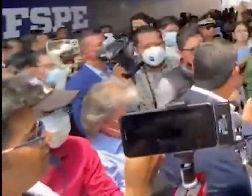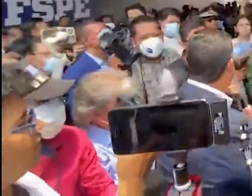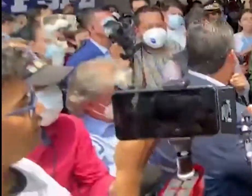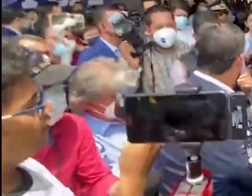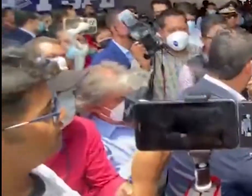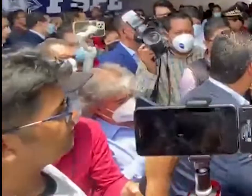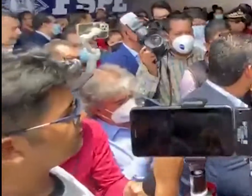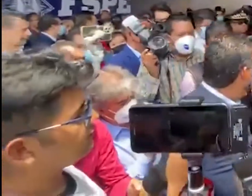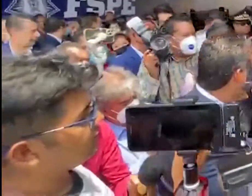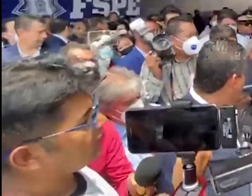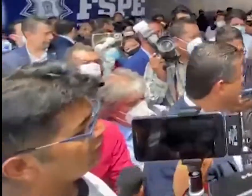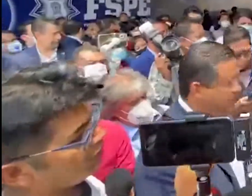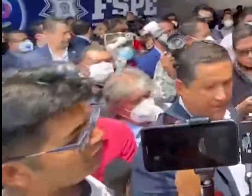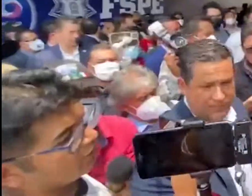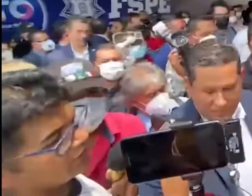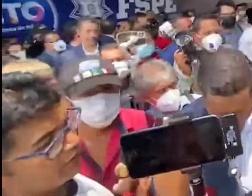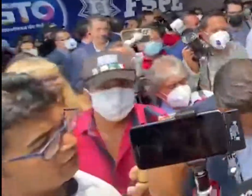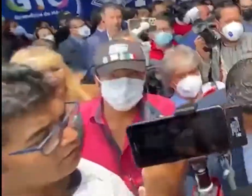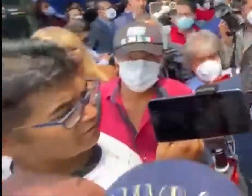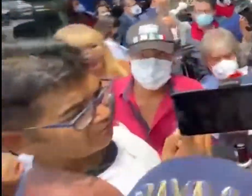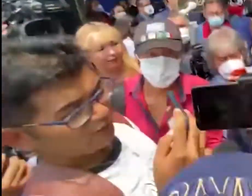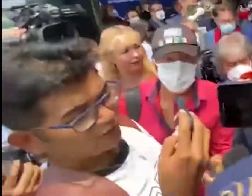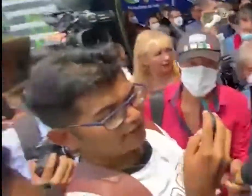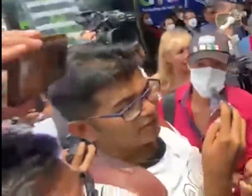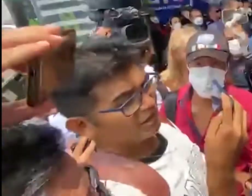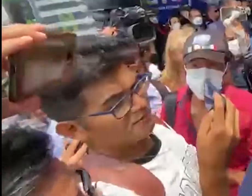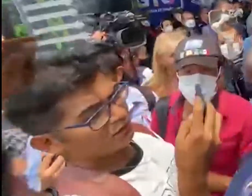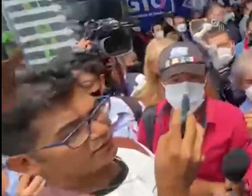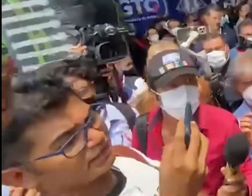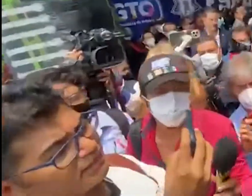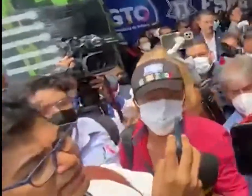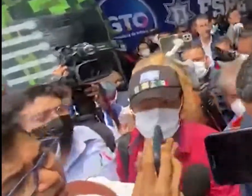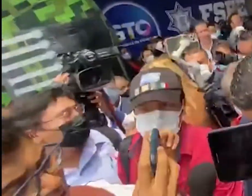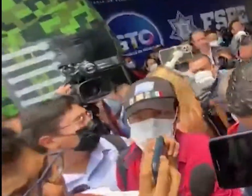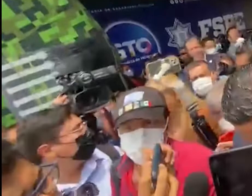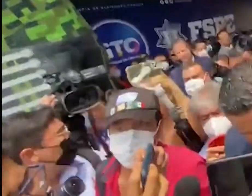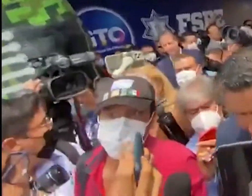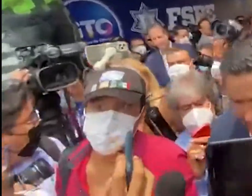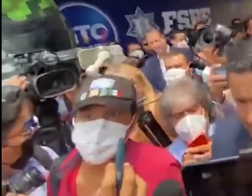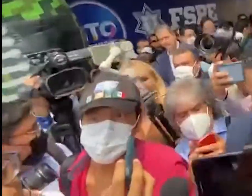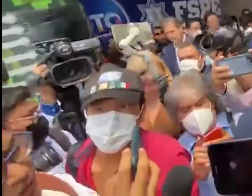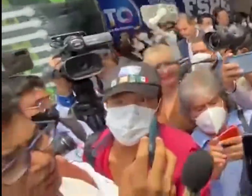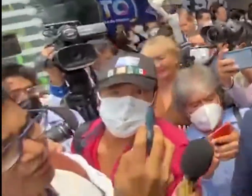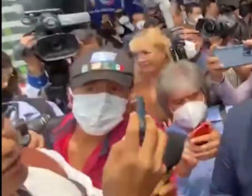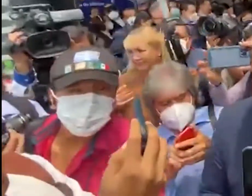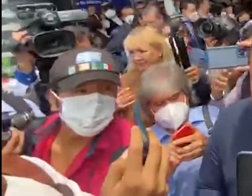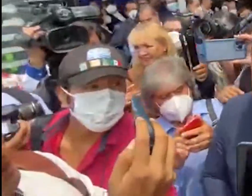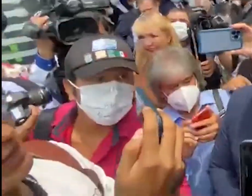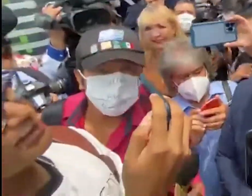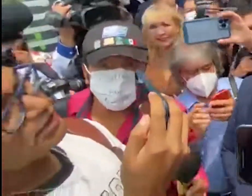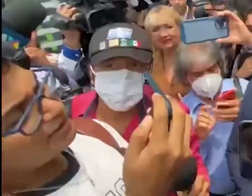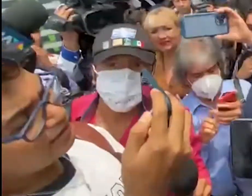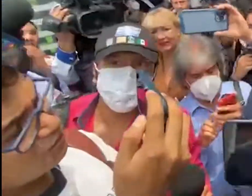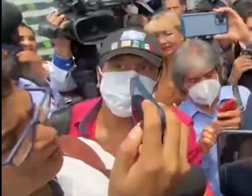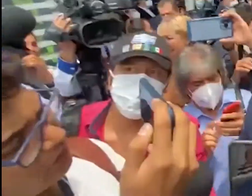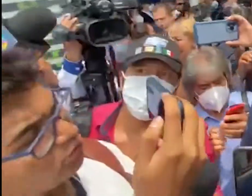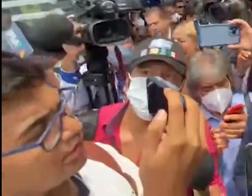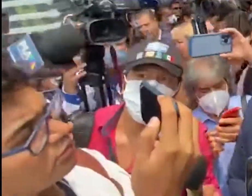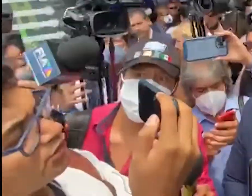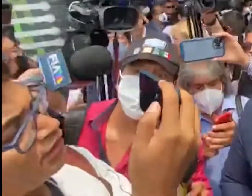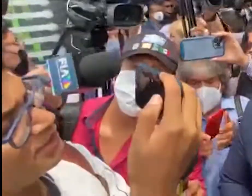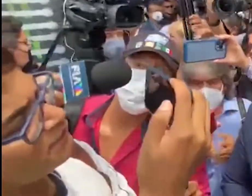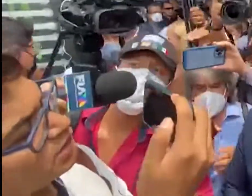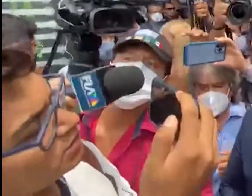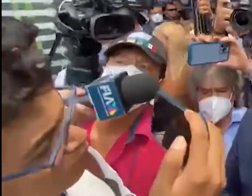El gobernador del estado, Diego Sinuejo, aseguró ya se tienen ubicados a los probables responsables del asesinato del periodista Ernesto